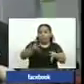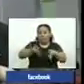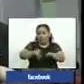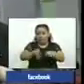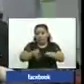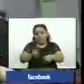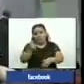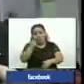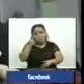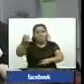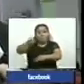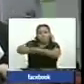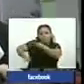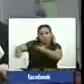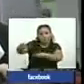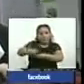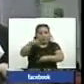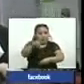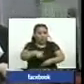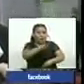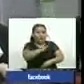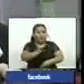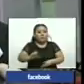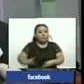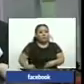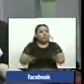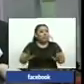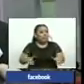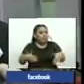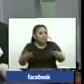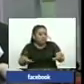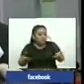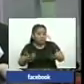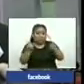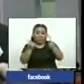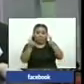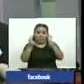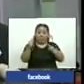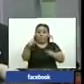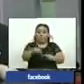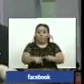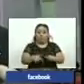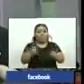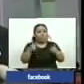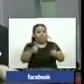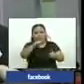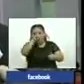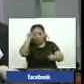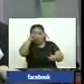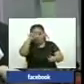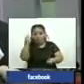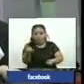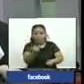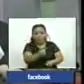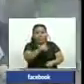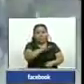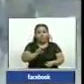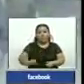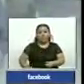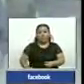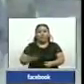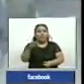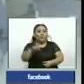una inversión china hecha en El Salvador que va a tener muchas inversiones y mucho empleo para el pueblo salvadoreño.